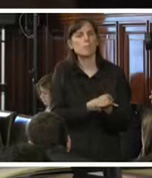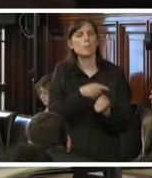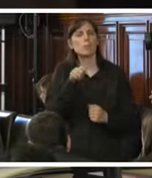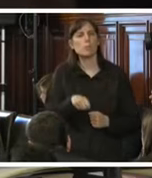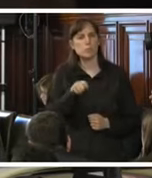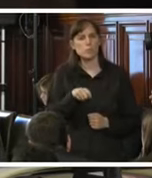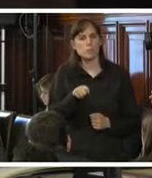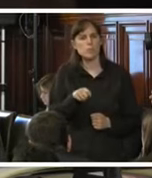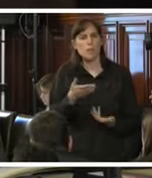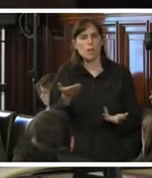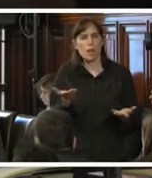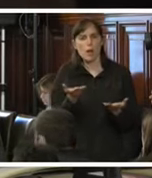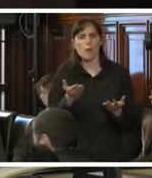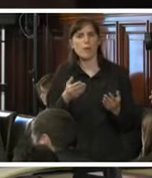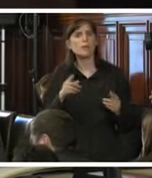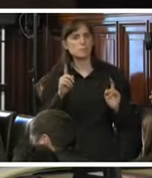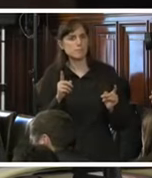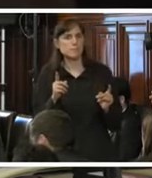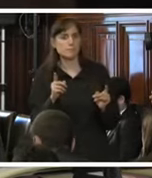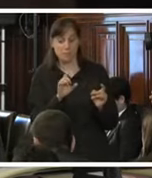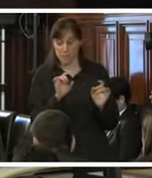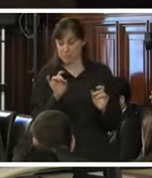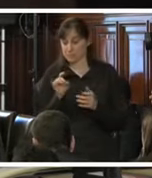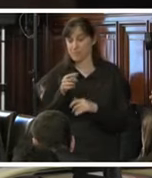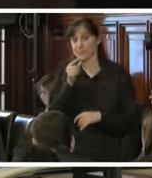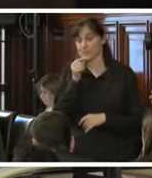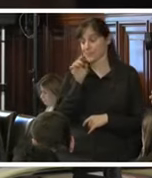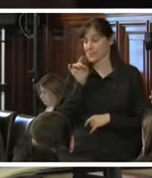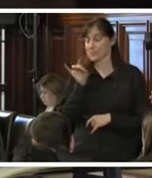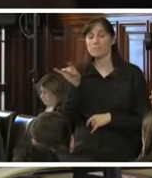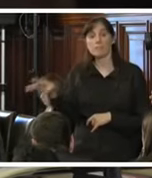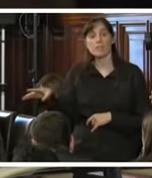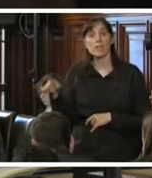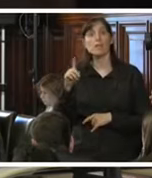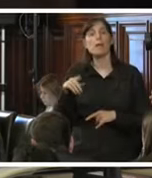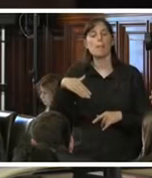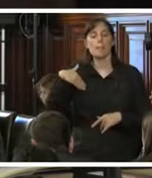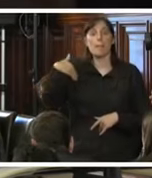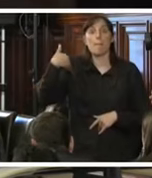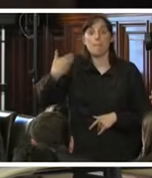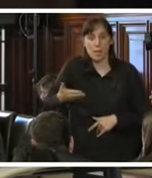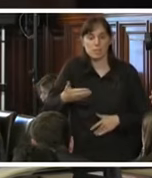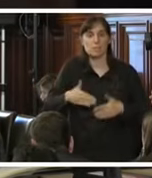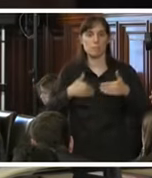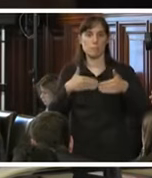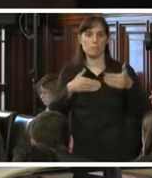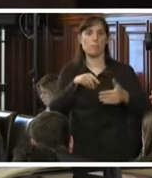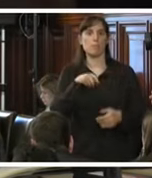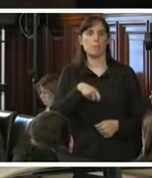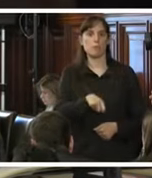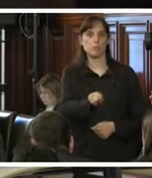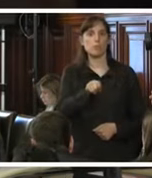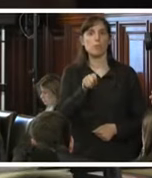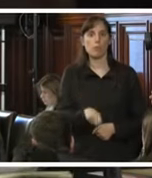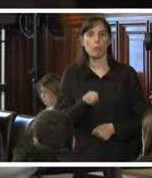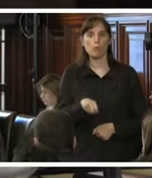este plan de desalojo, de este protocolo de desalojo. La cuarta fase es el procedimiento judicial propiamente, en donde llega esto a oídos del